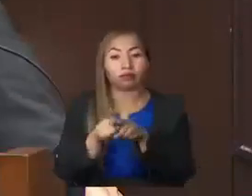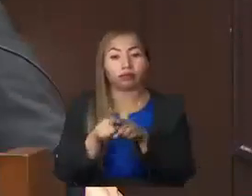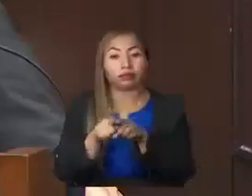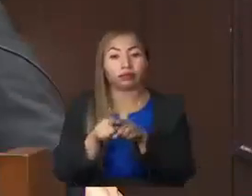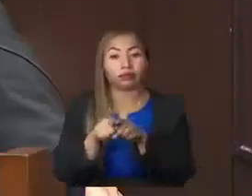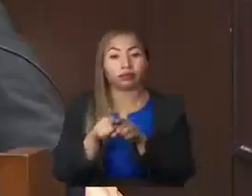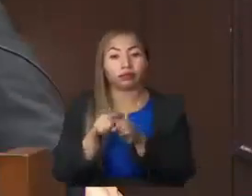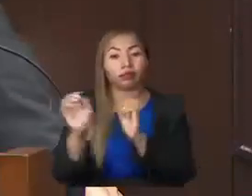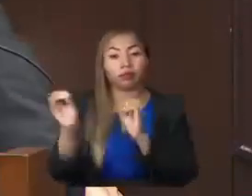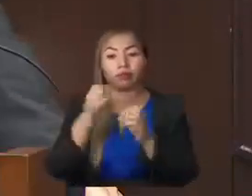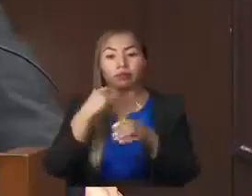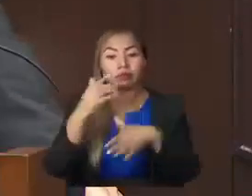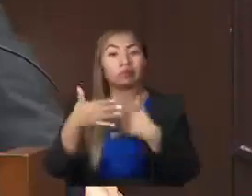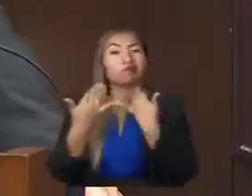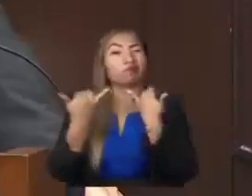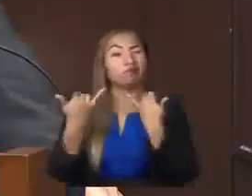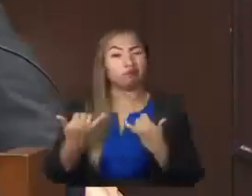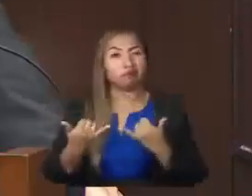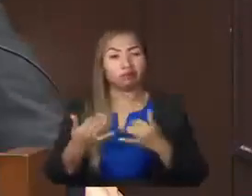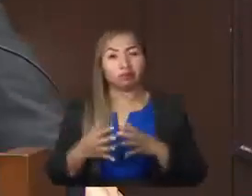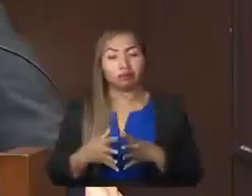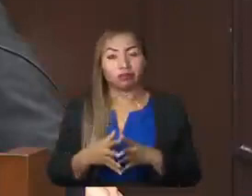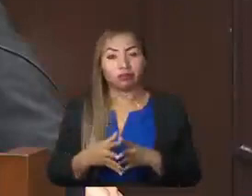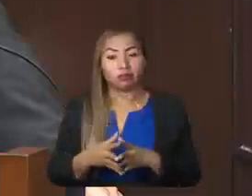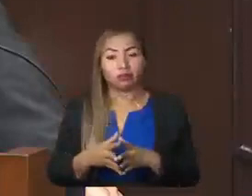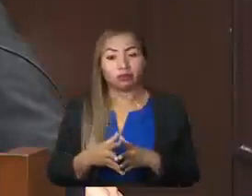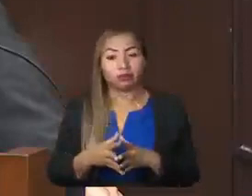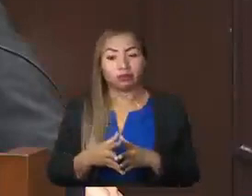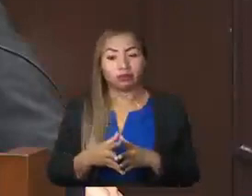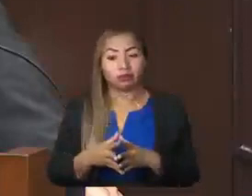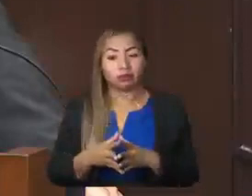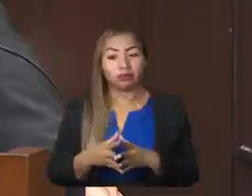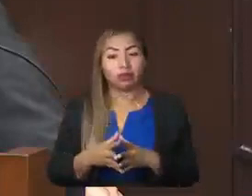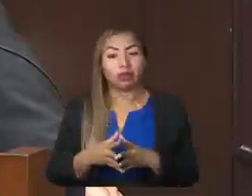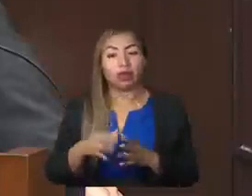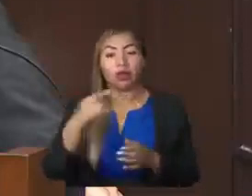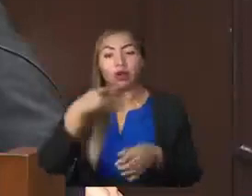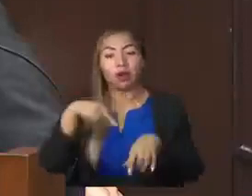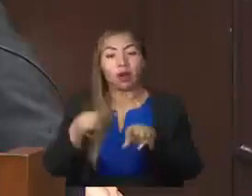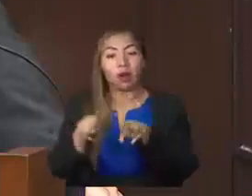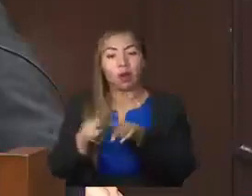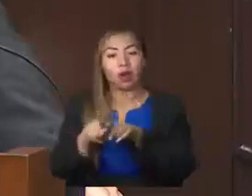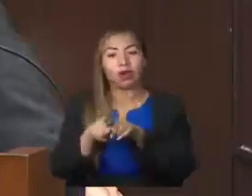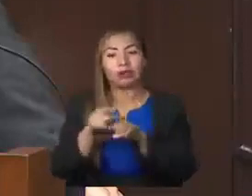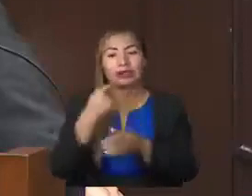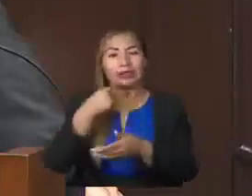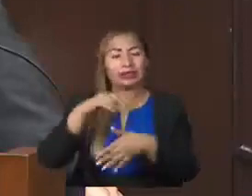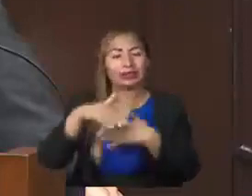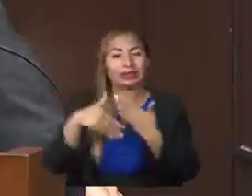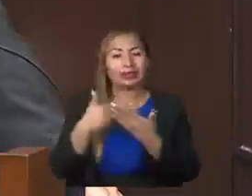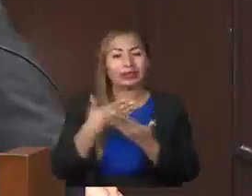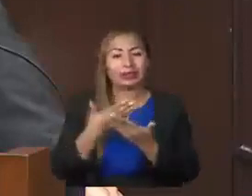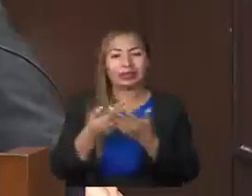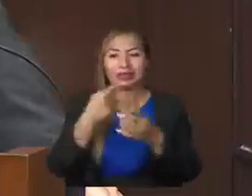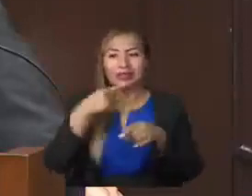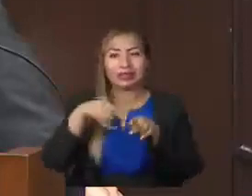inequidad actualmente, en el que ser pobre es condición de vulnerabilidad suprema,